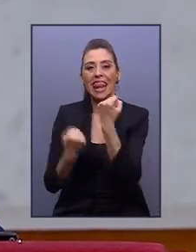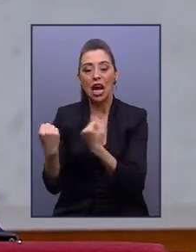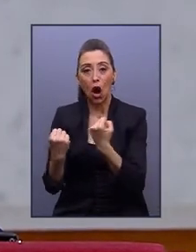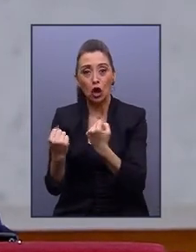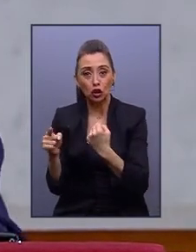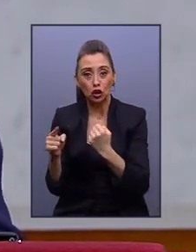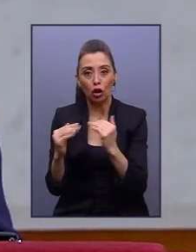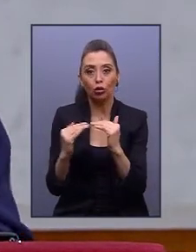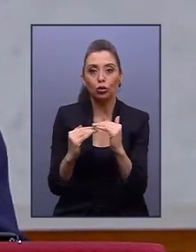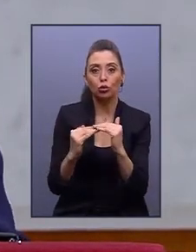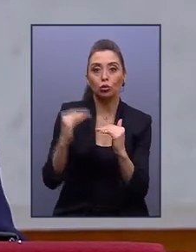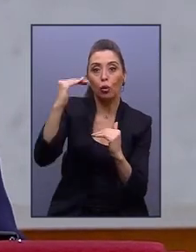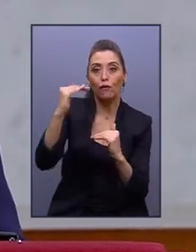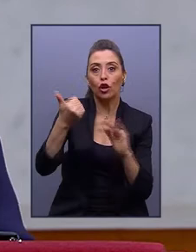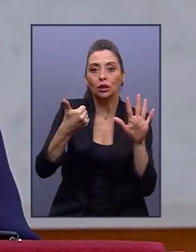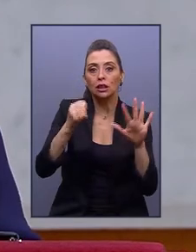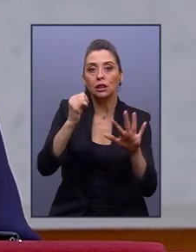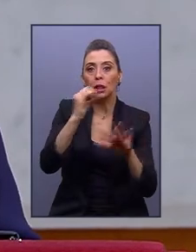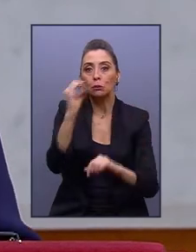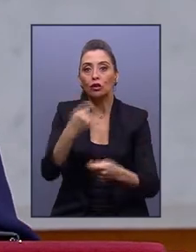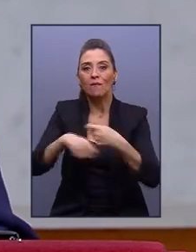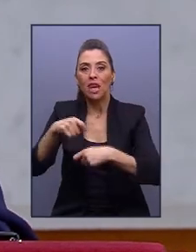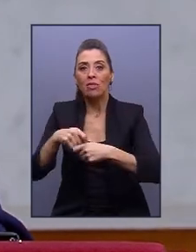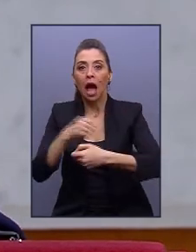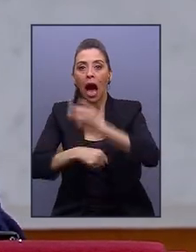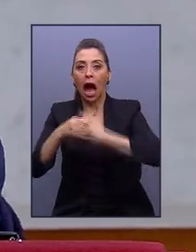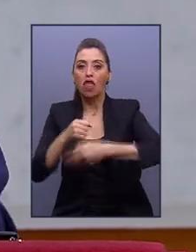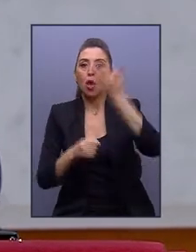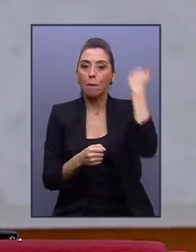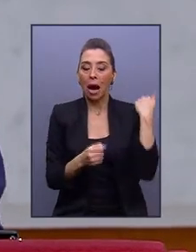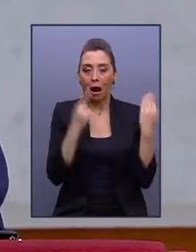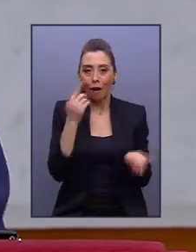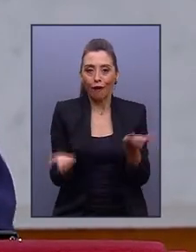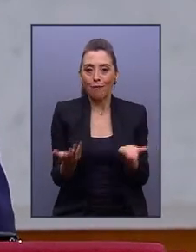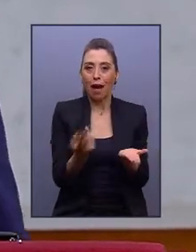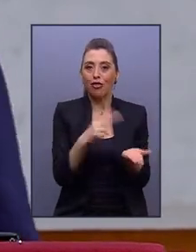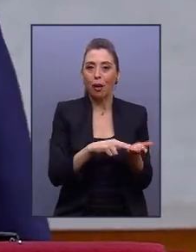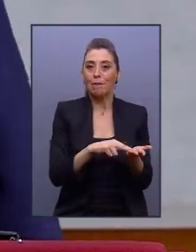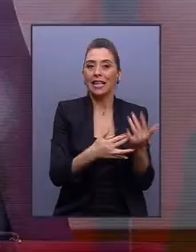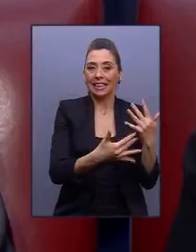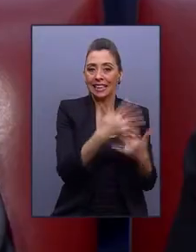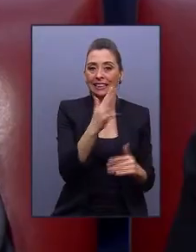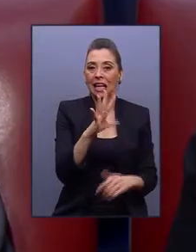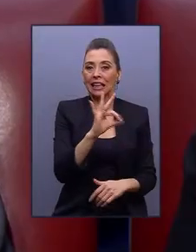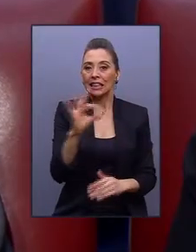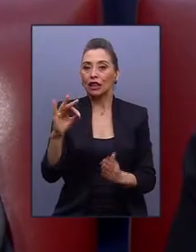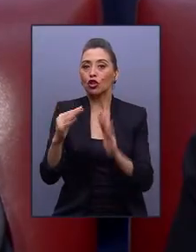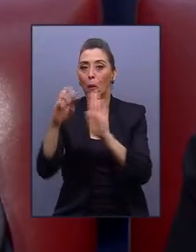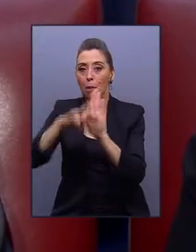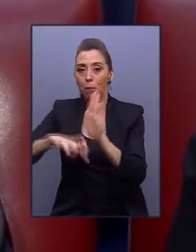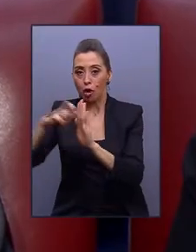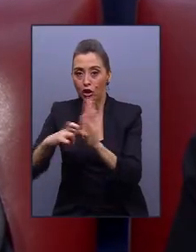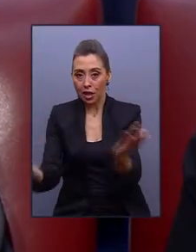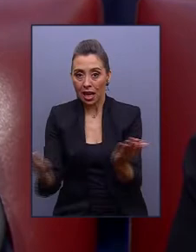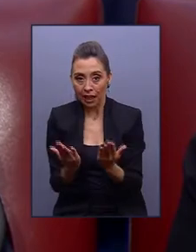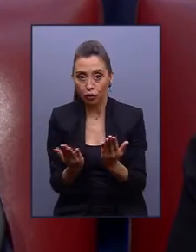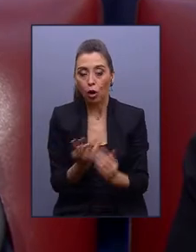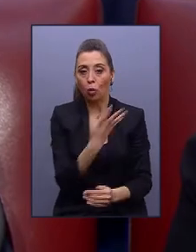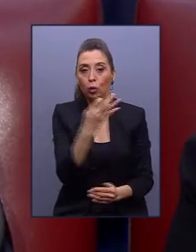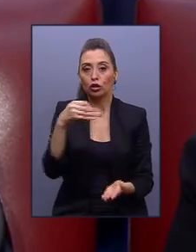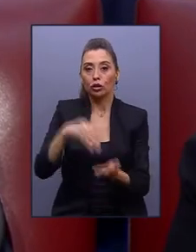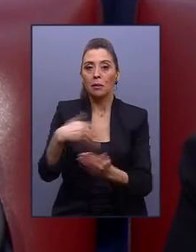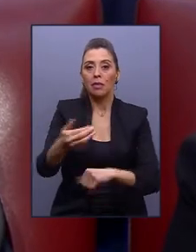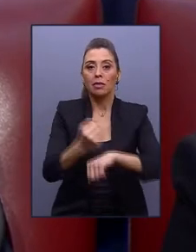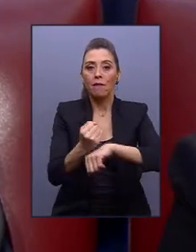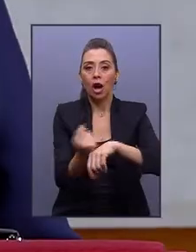subir en 60% las ventas con respecto al año 2013 para 500 proyectos incubados, generando más de 1.400 empleos de